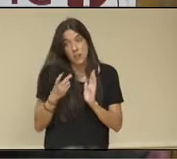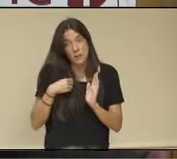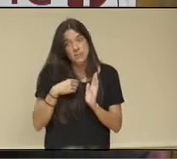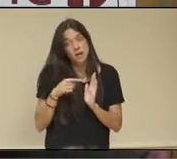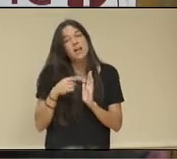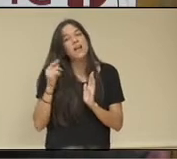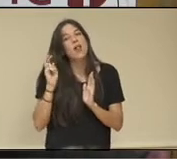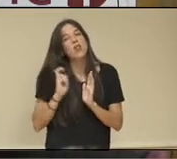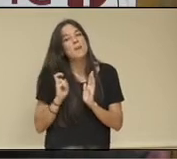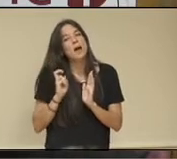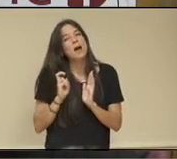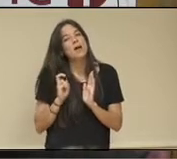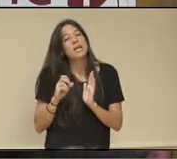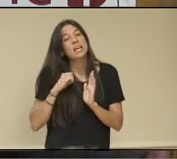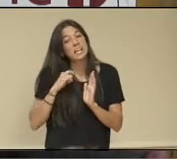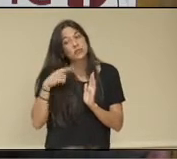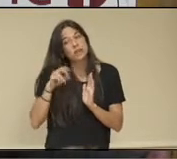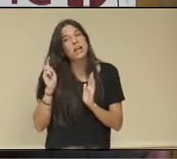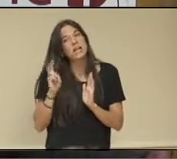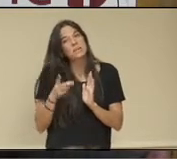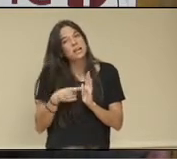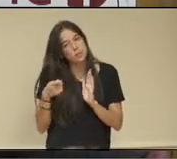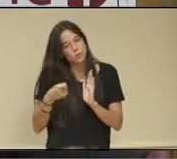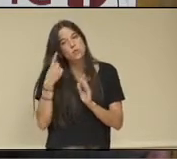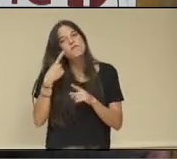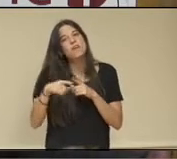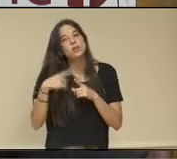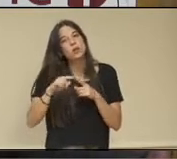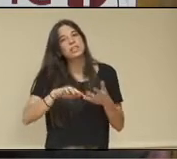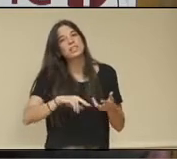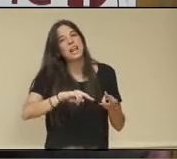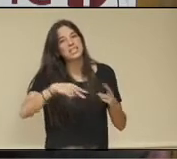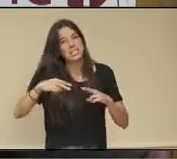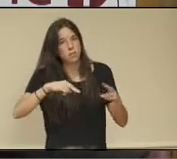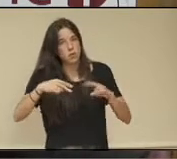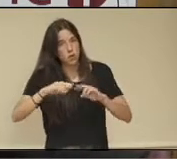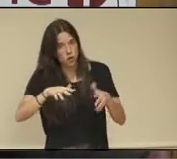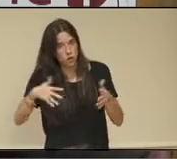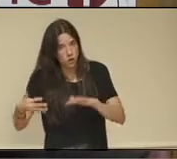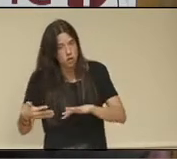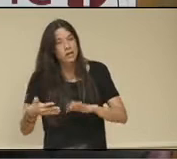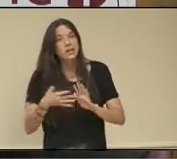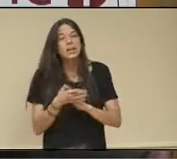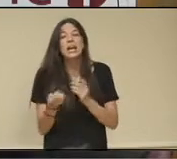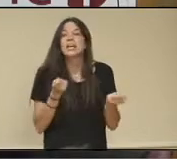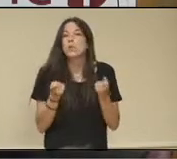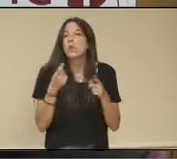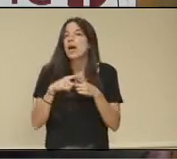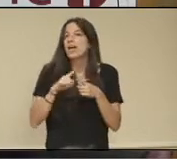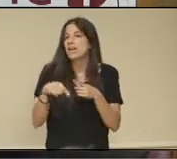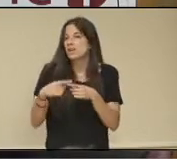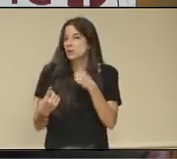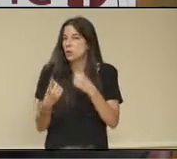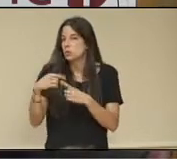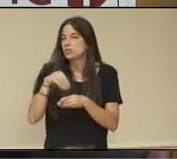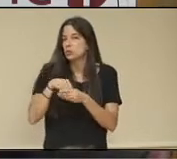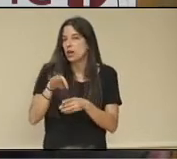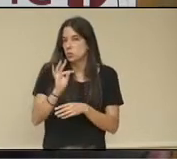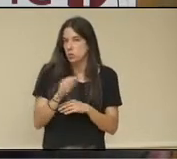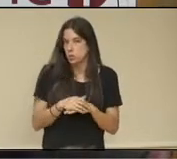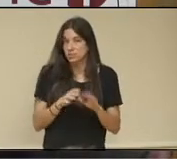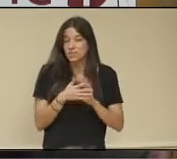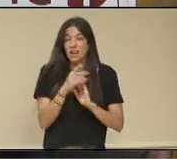clínicas, eliminamos un factor de transcripción que va a regular diferentes genes en tuberculosis, ahora veremos. Por lo tanto, esta cepa